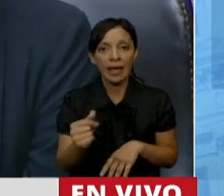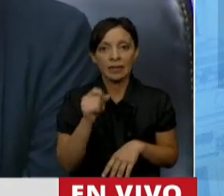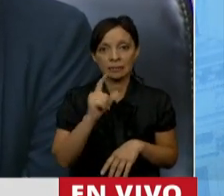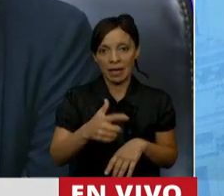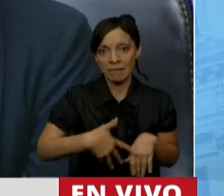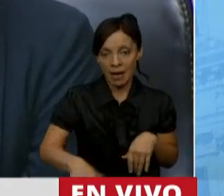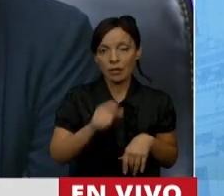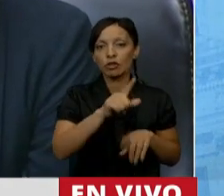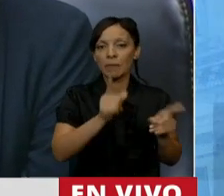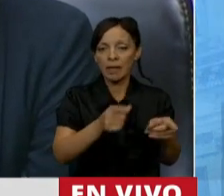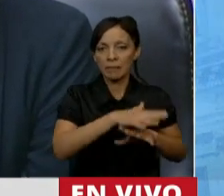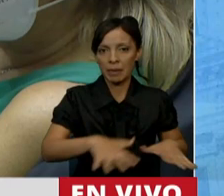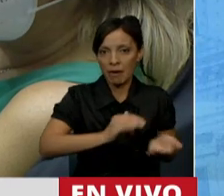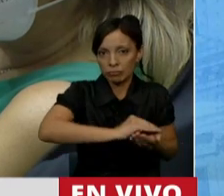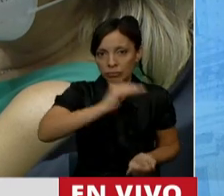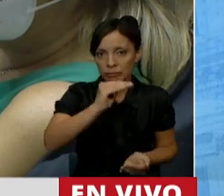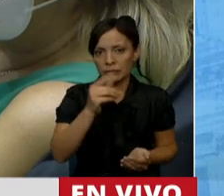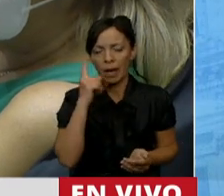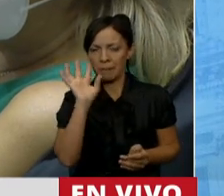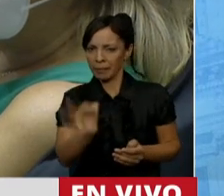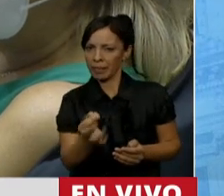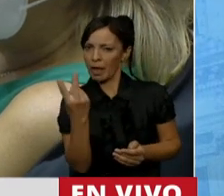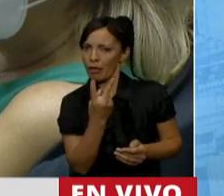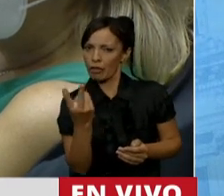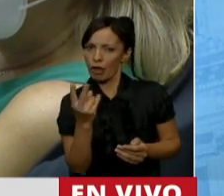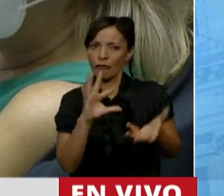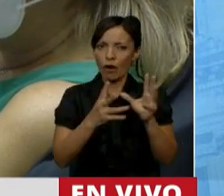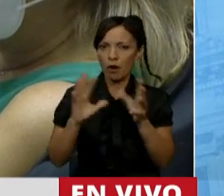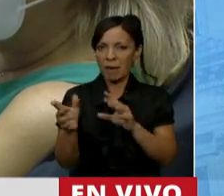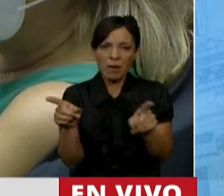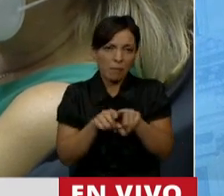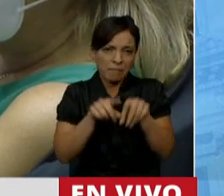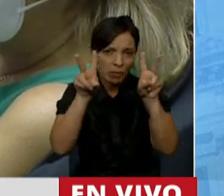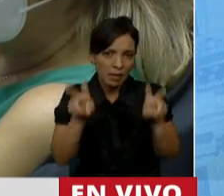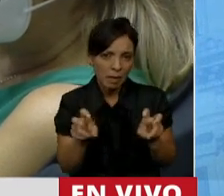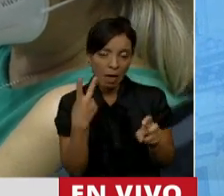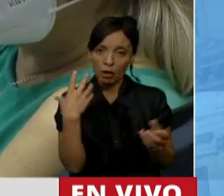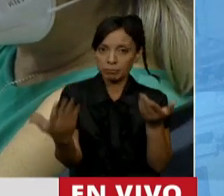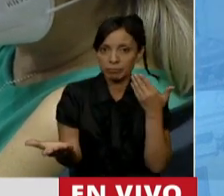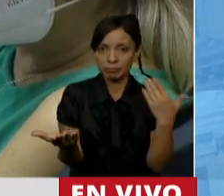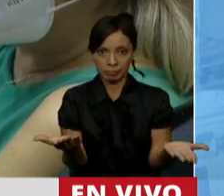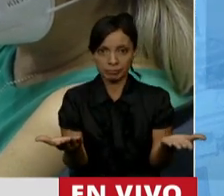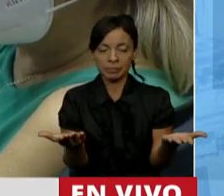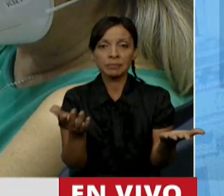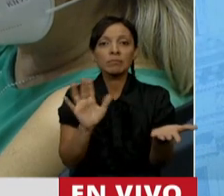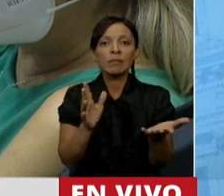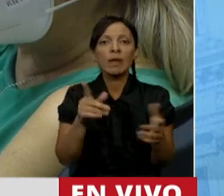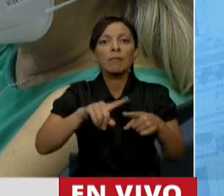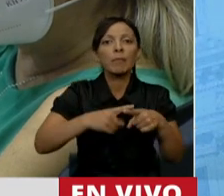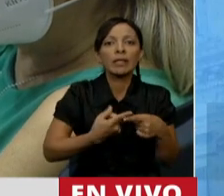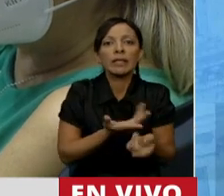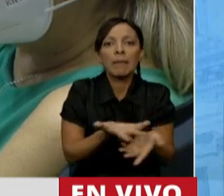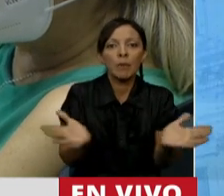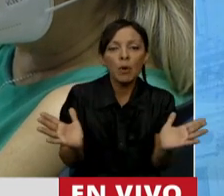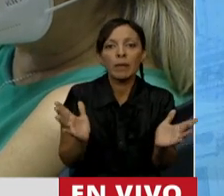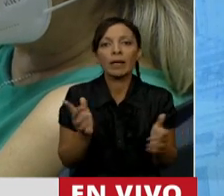infancia, vemos que son dos caras de la misma moneda, dos posibilidades de acción, dos políticas públicas que este